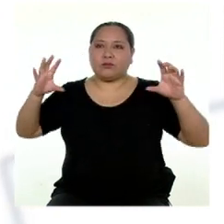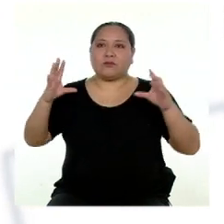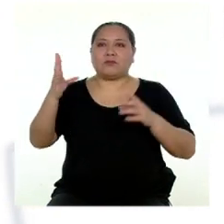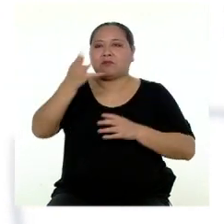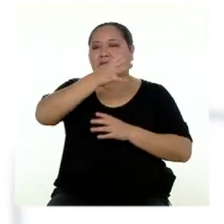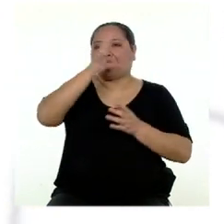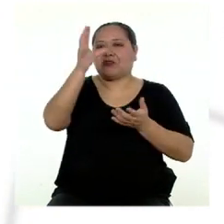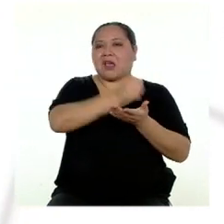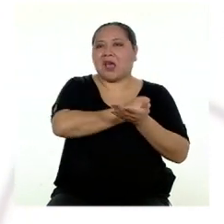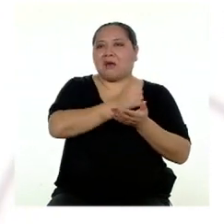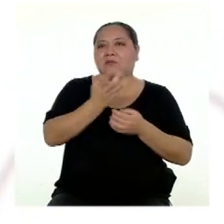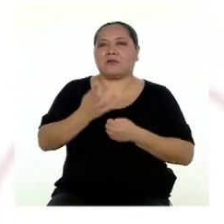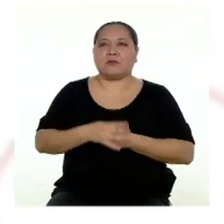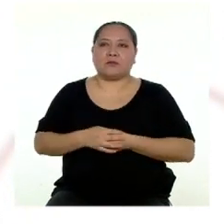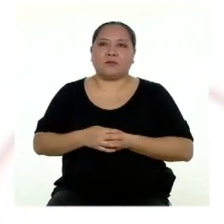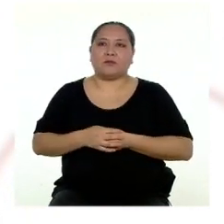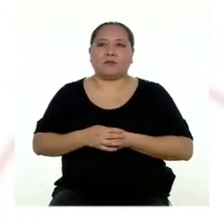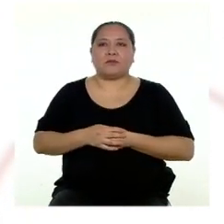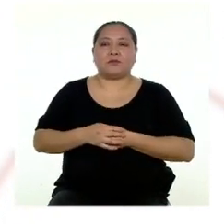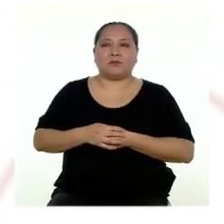omitir.